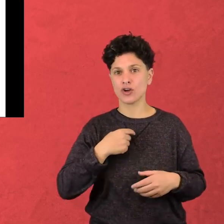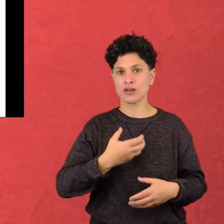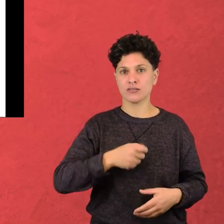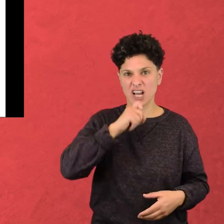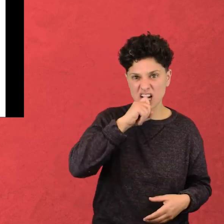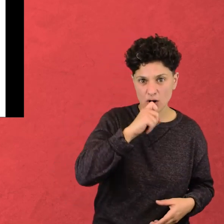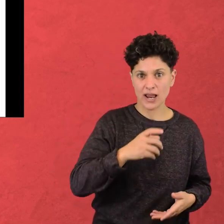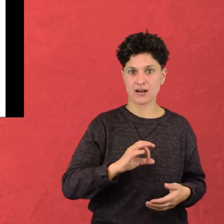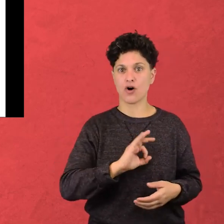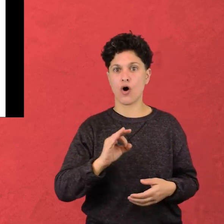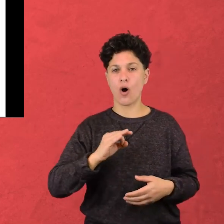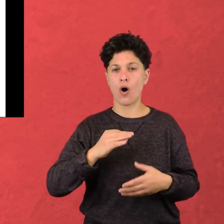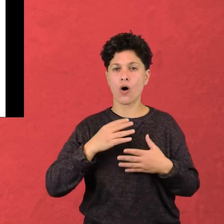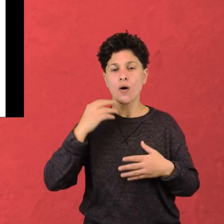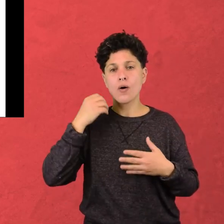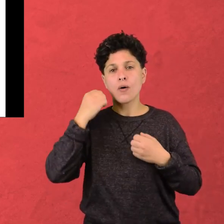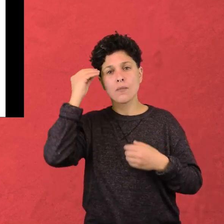ser coléricos,